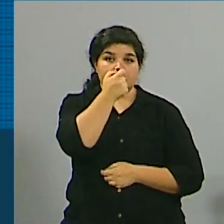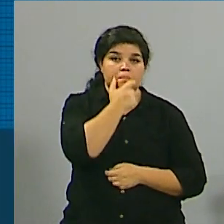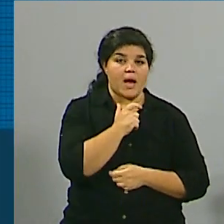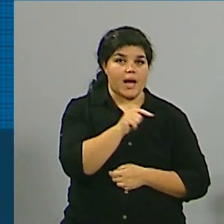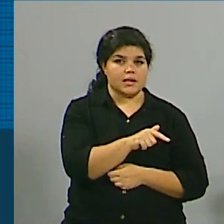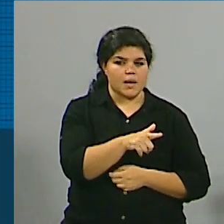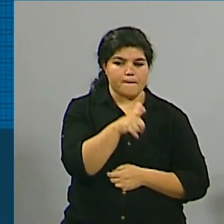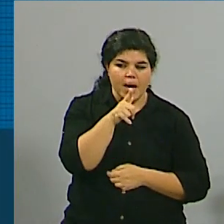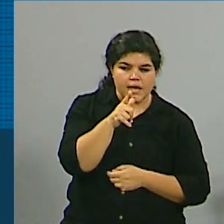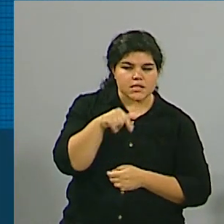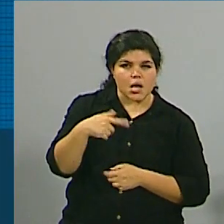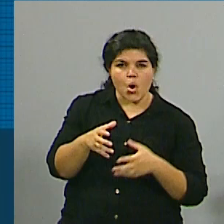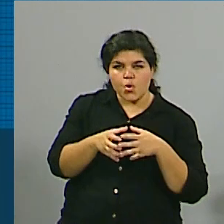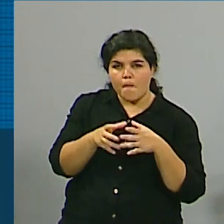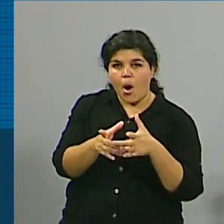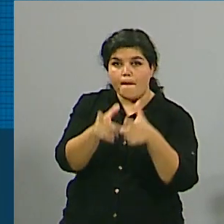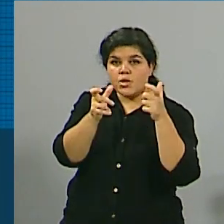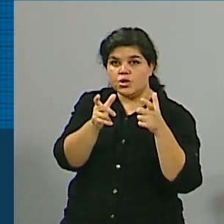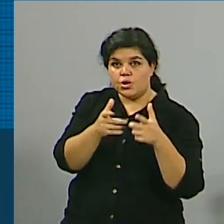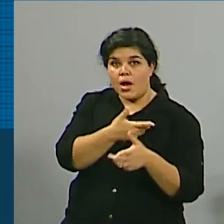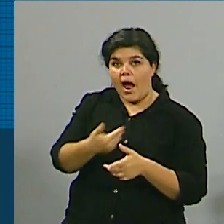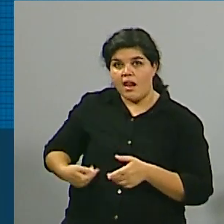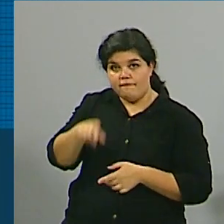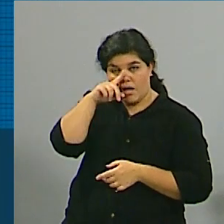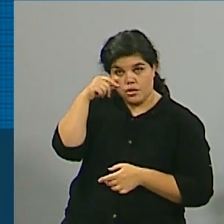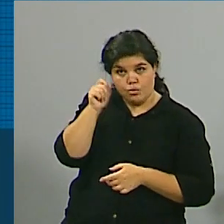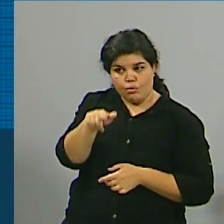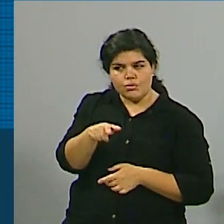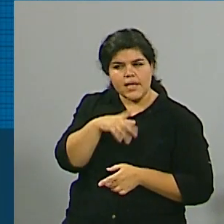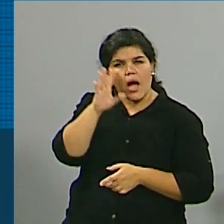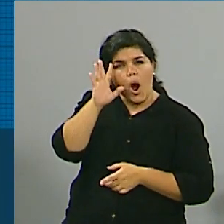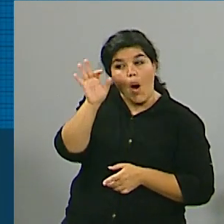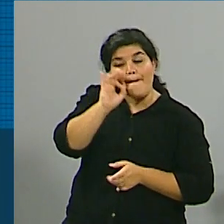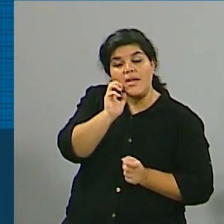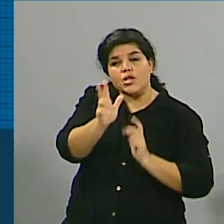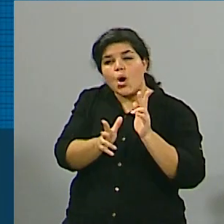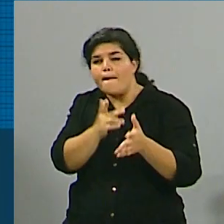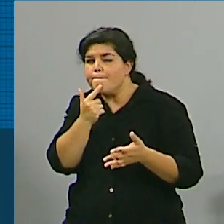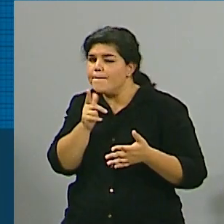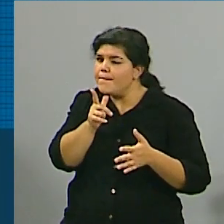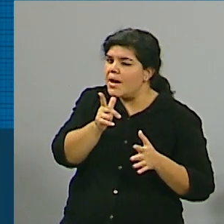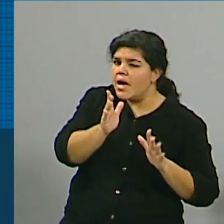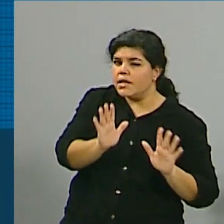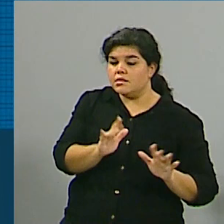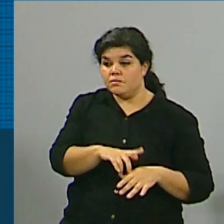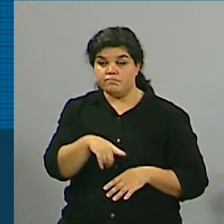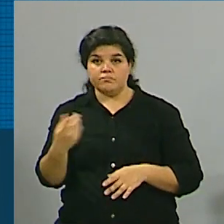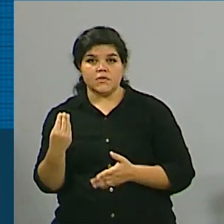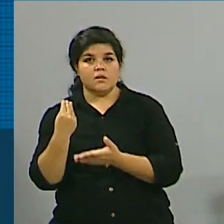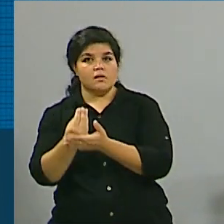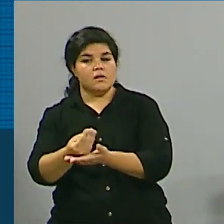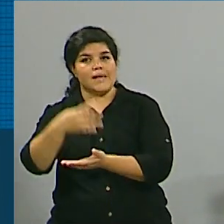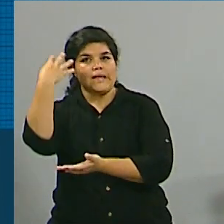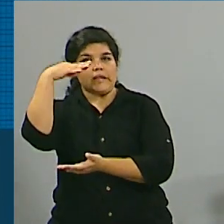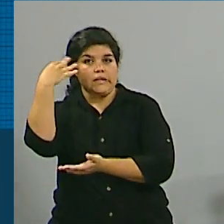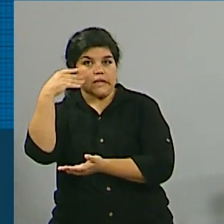en la oposición, y la salida de Alberto y de Cristina, que en algún momento dijo no voy a ser candidata. ¿Cómo condiciona el hecho de que Alberto se haya